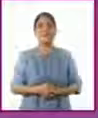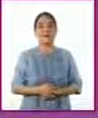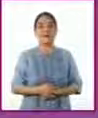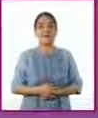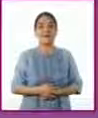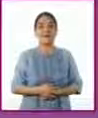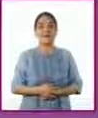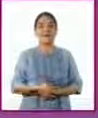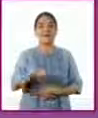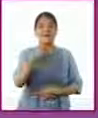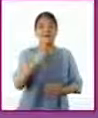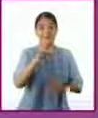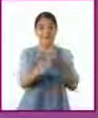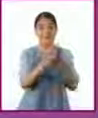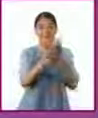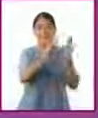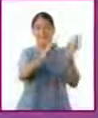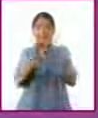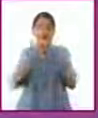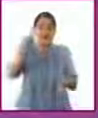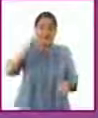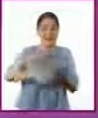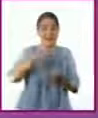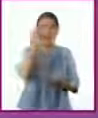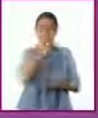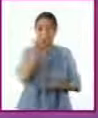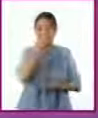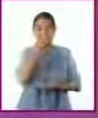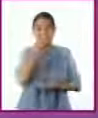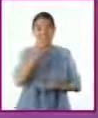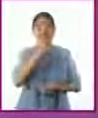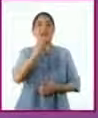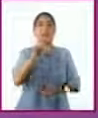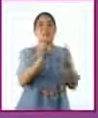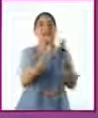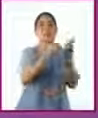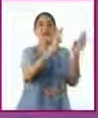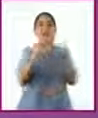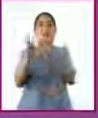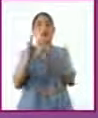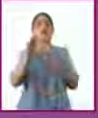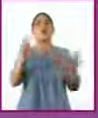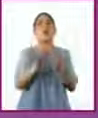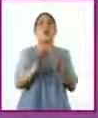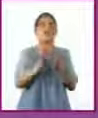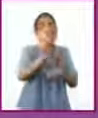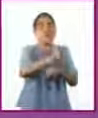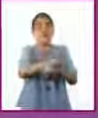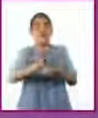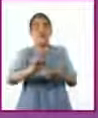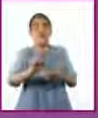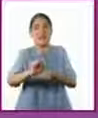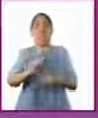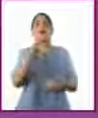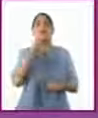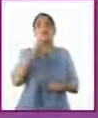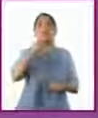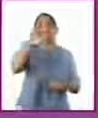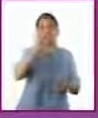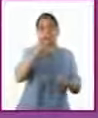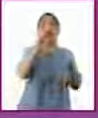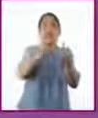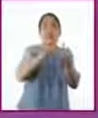En el caso de la biblioteca de aula que está en tu escuela, los libros están clasificados de manera sencilla y se utilizan